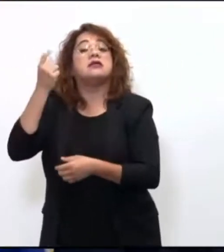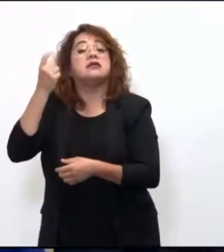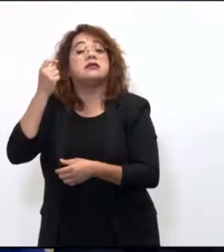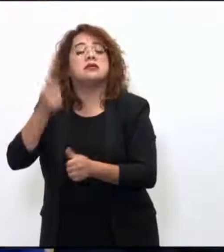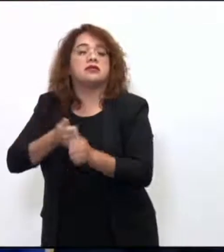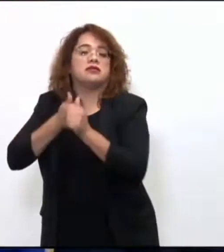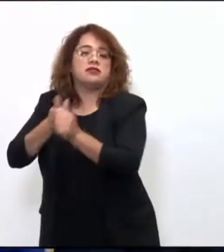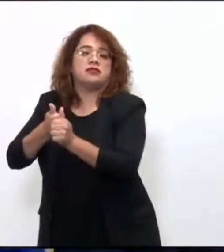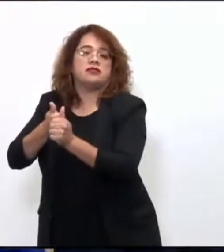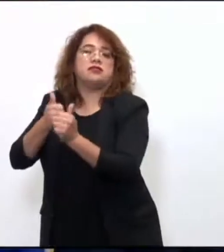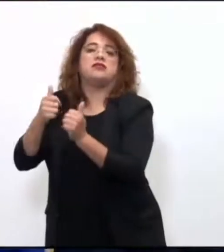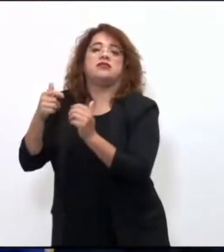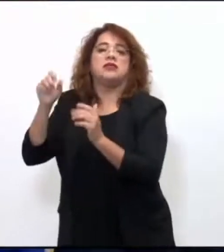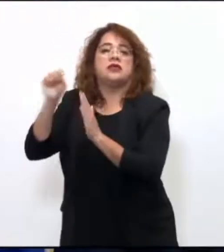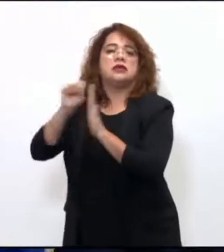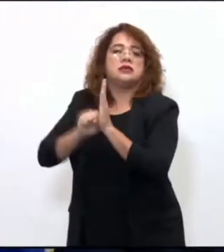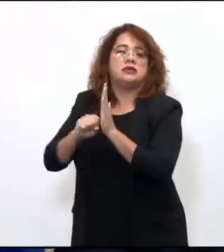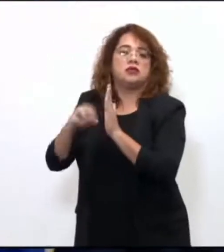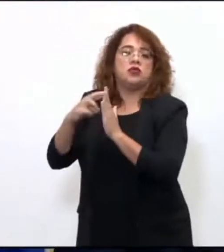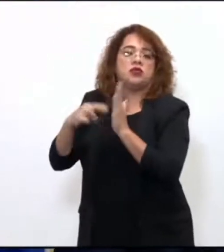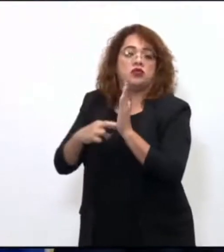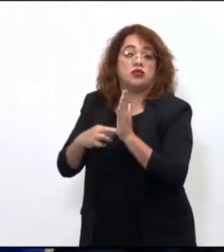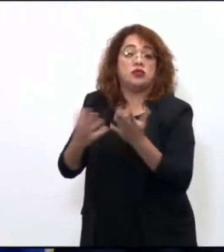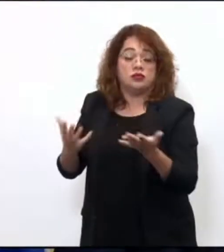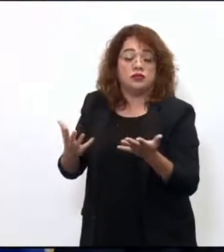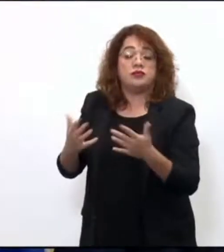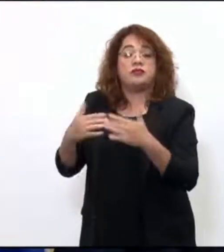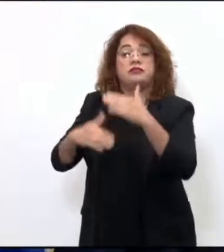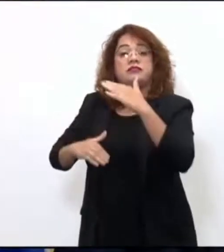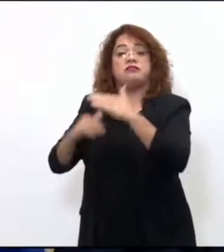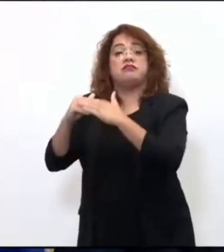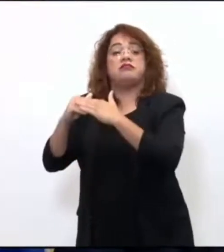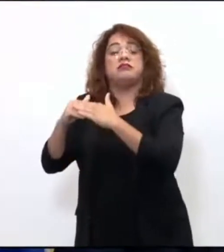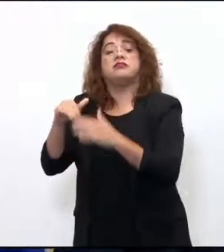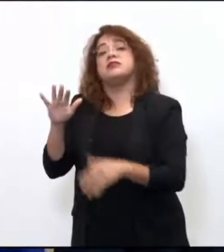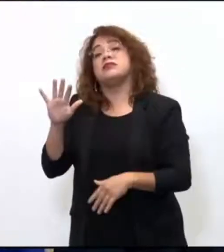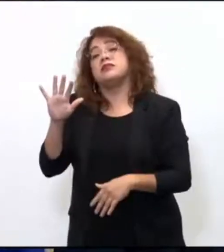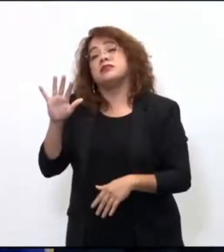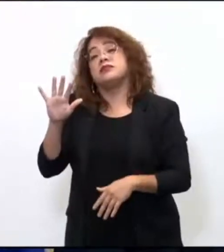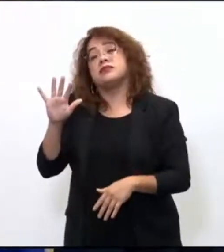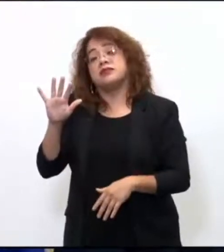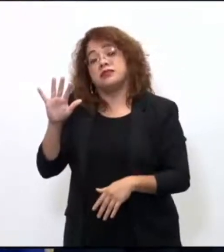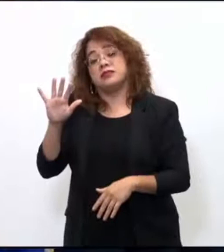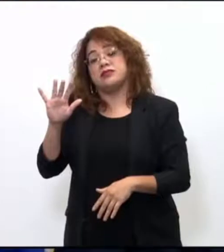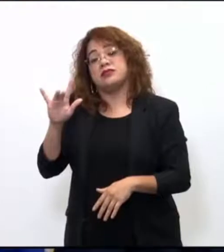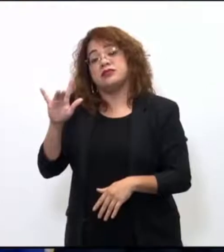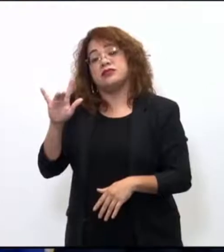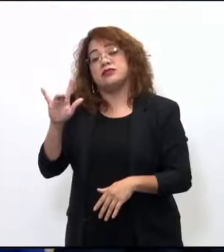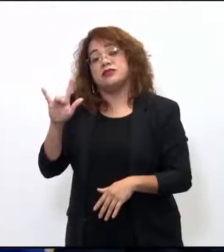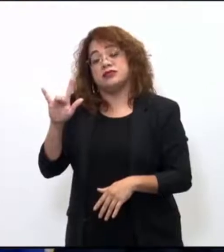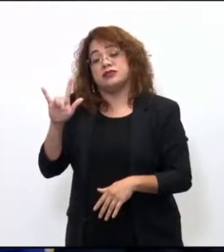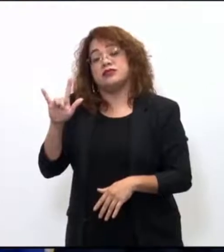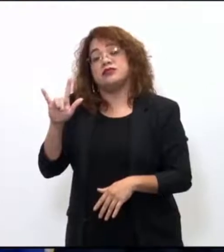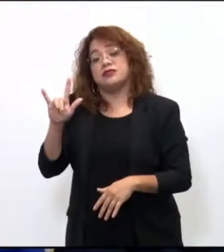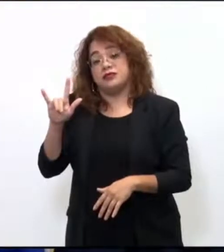los requisitos estatales. La capacidad interior debe limitarse a no más